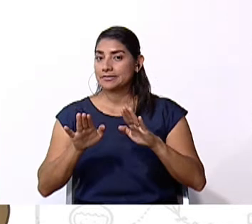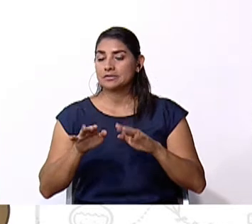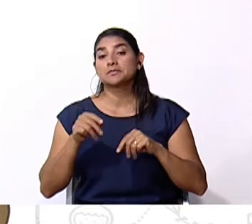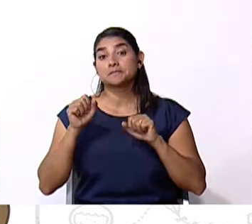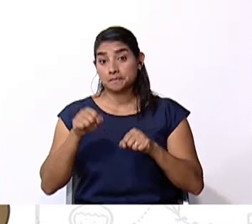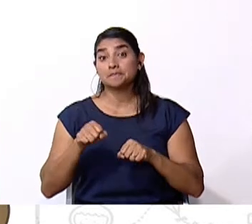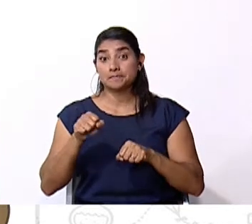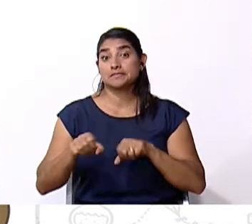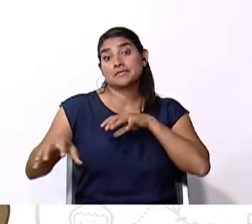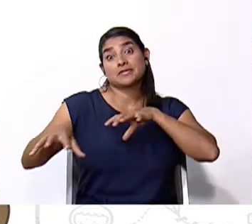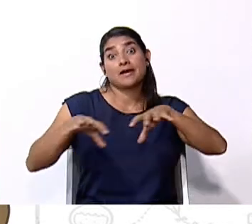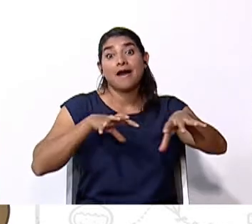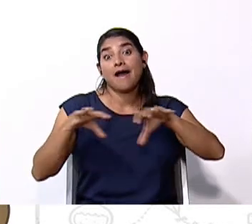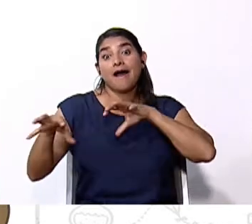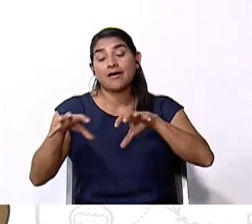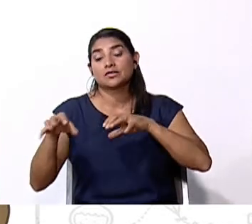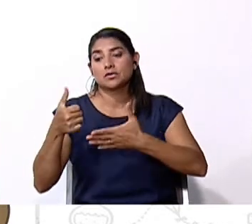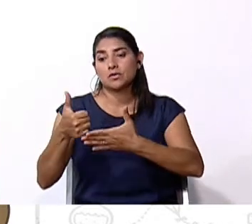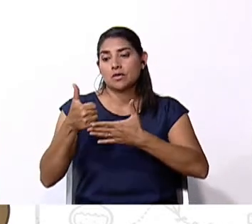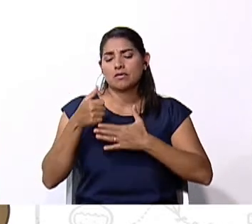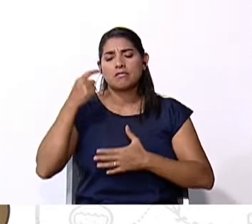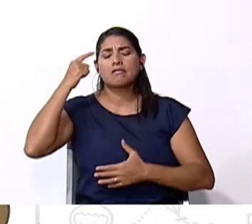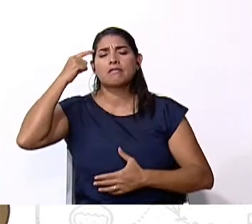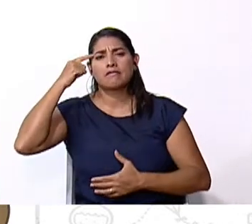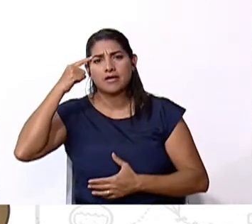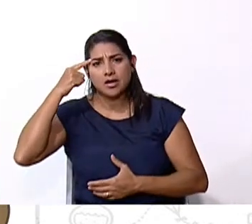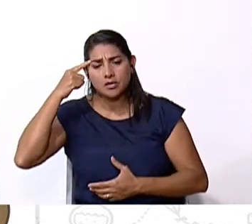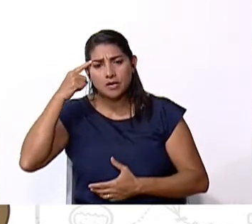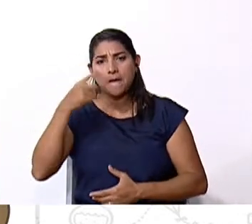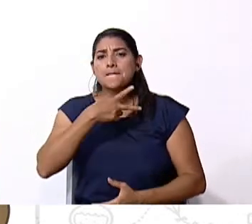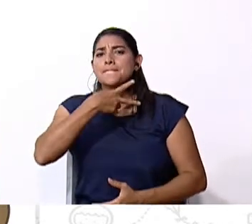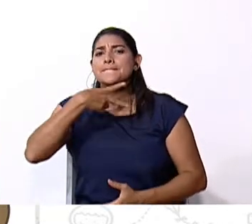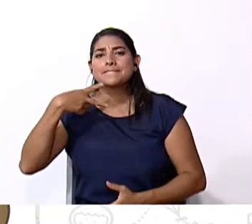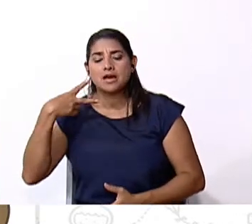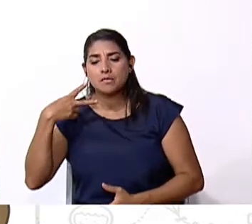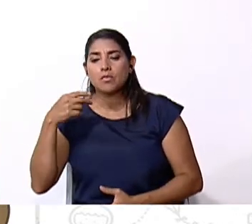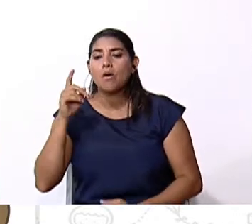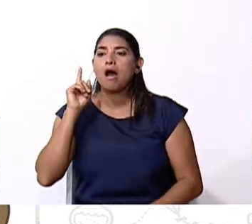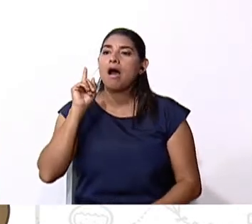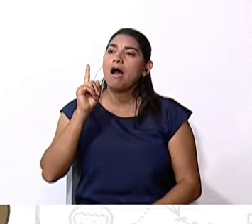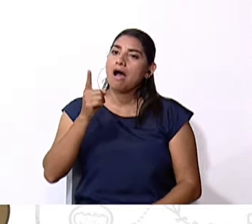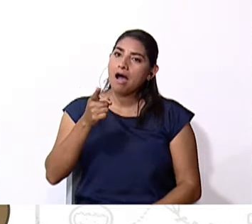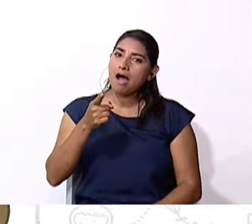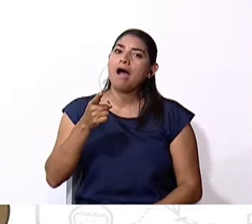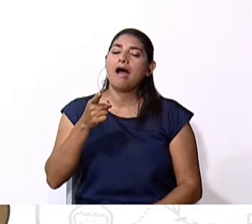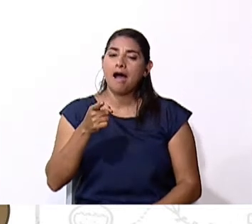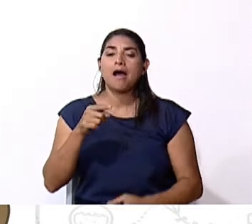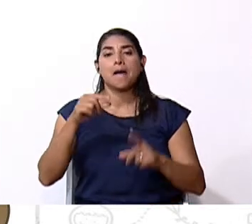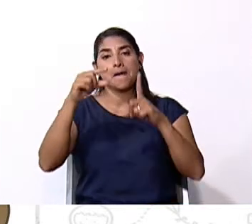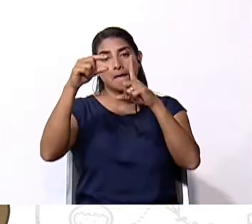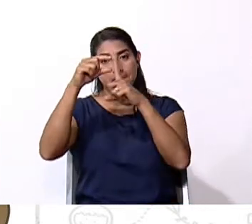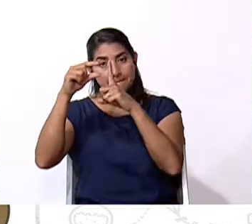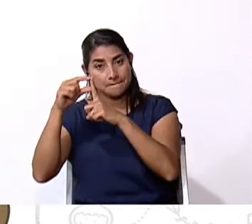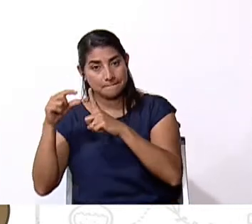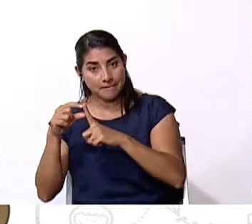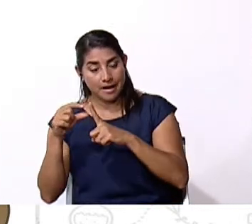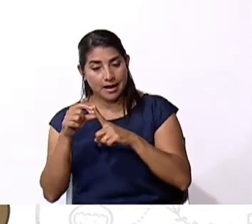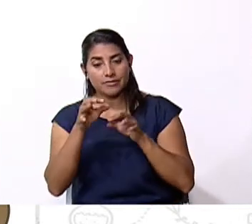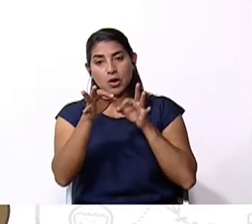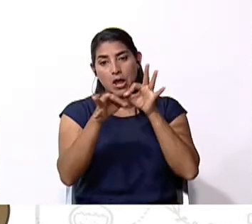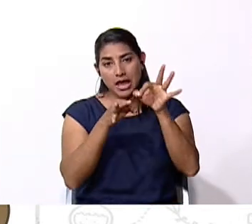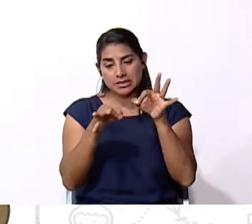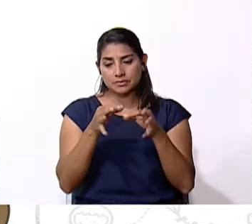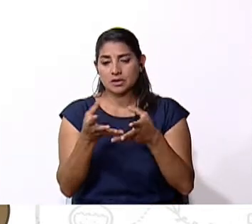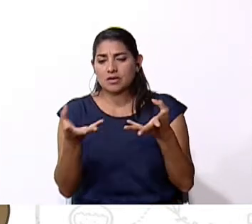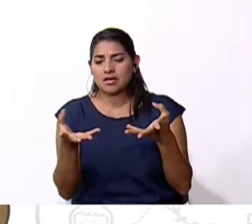Resulta que las acciones nos van a hacer referencia a los verbos. Las palabras que nos indican